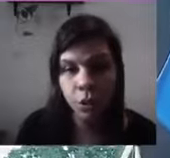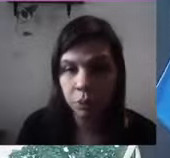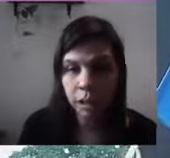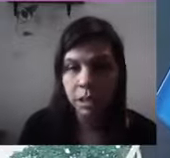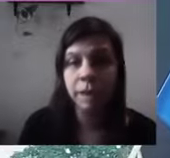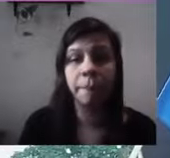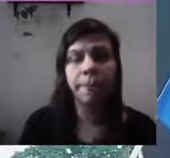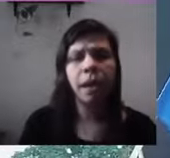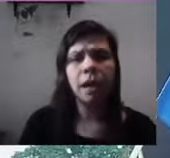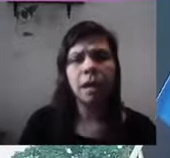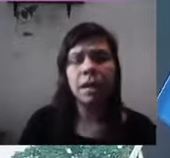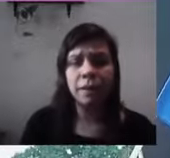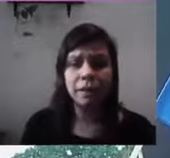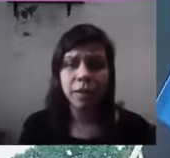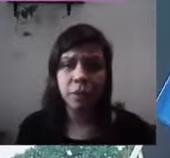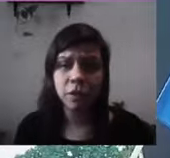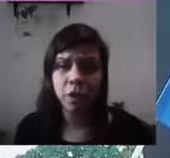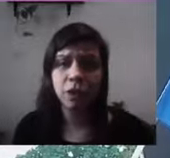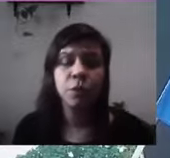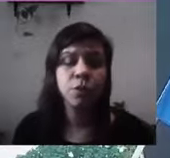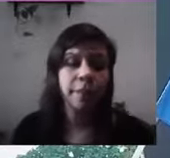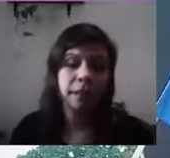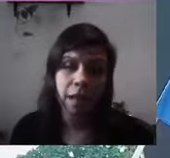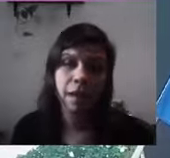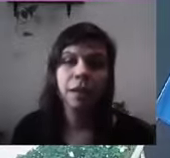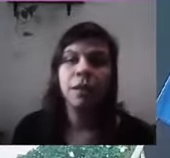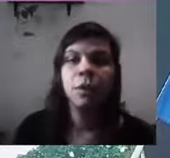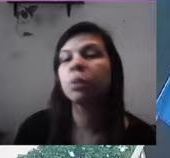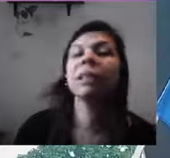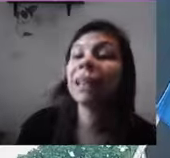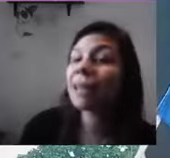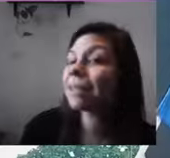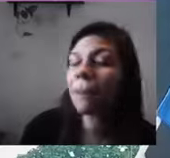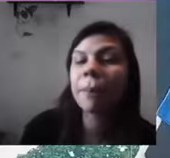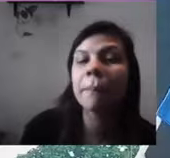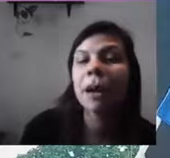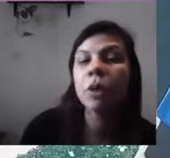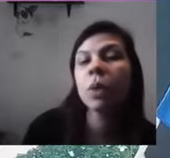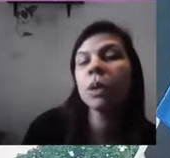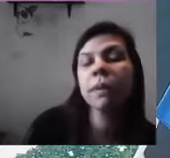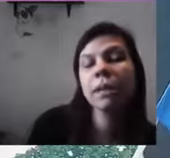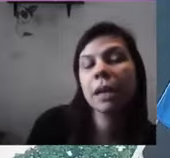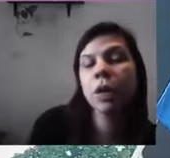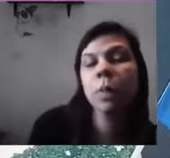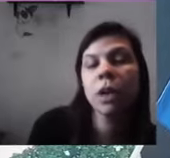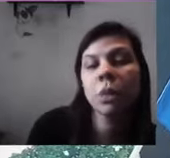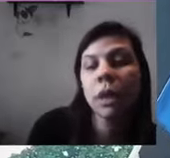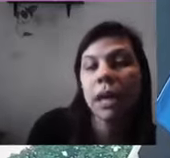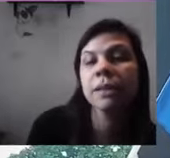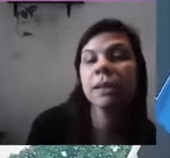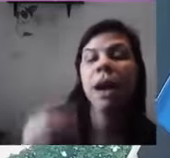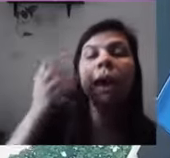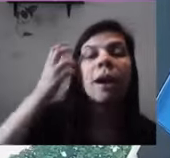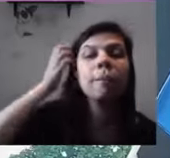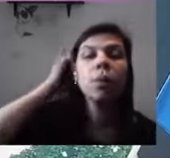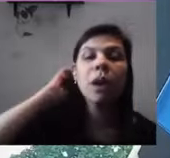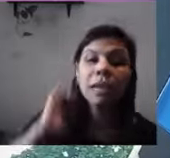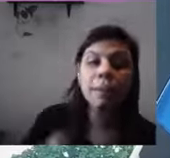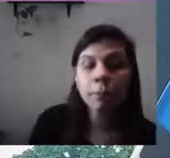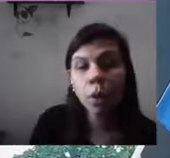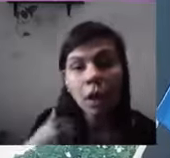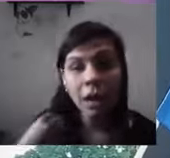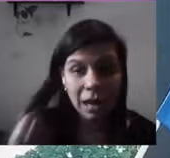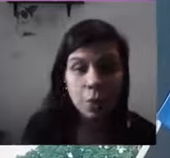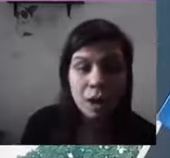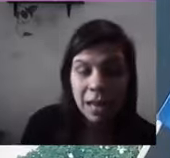propósitos se utilizan. La libertad de expresión es fundamental, sustentada siempre en valores universales como la tolerancia, el